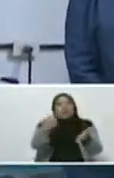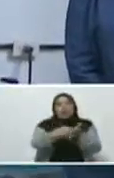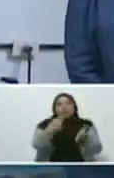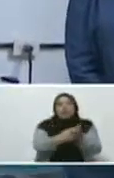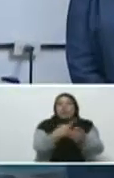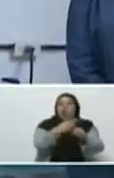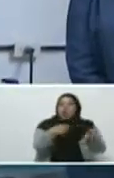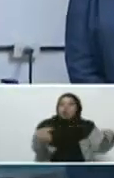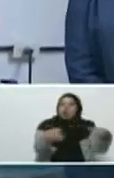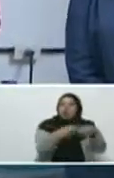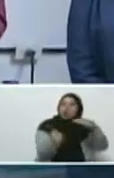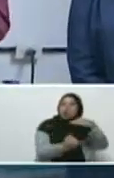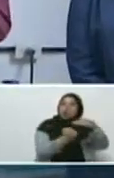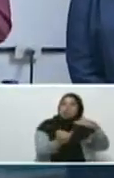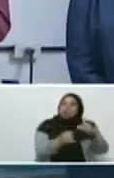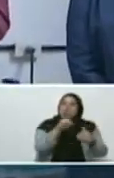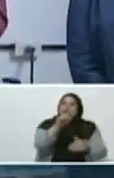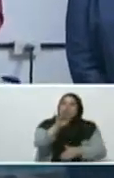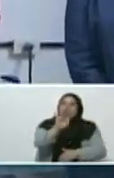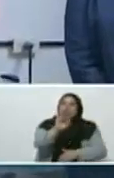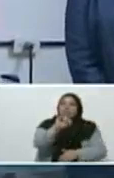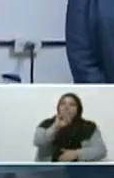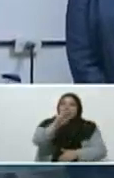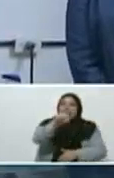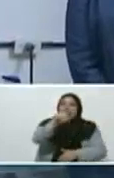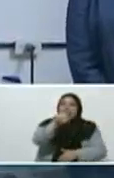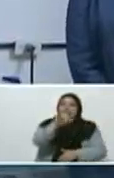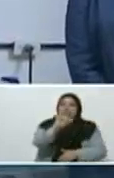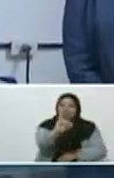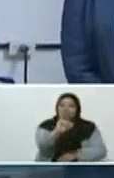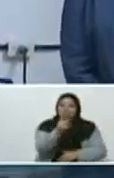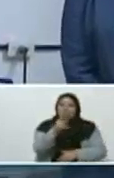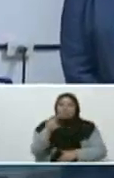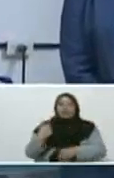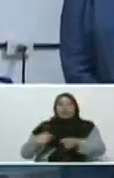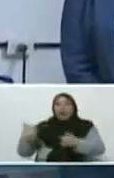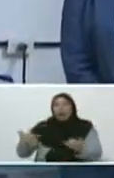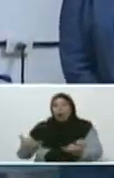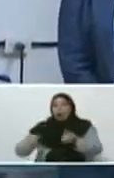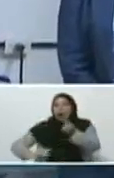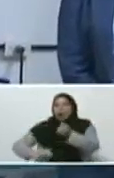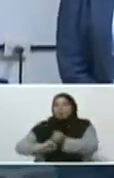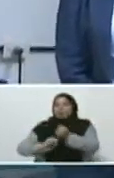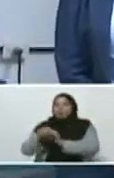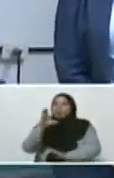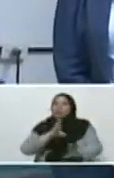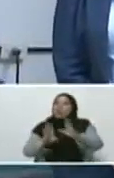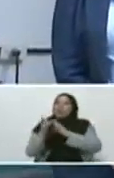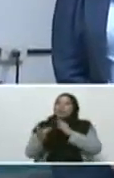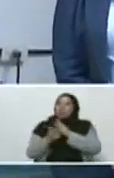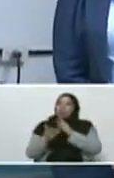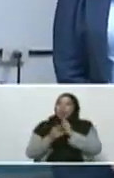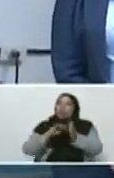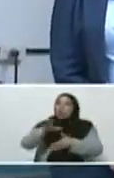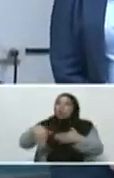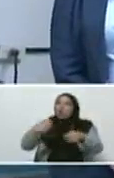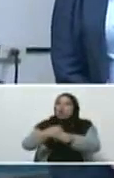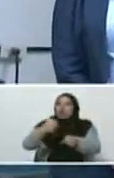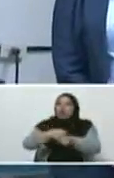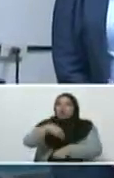últimos años con un apoyo monumental desde el área de ciencia y tecnología y de todos los trabajadores del IBIN.